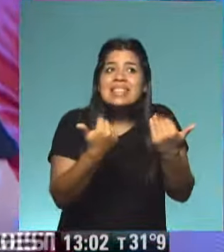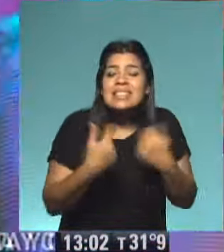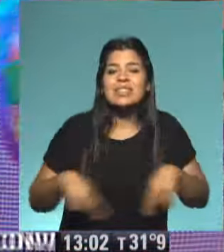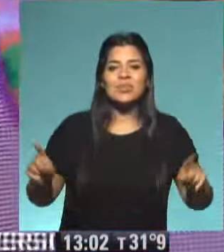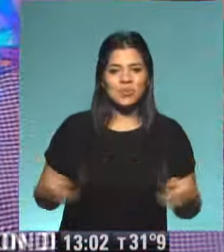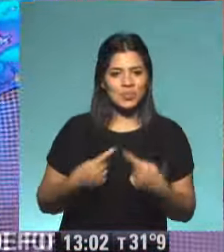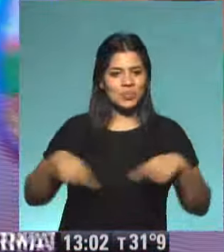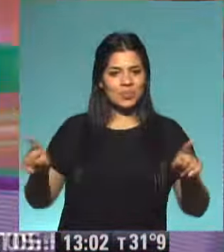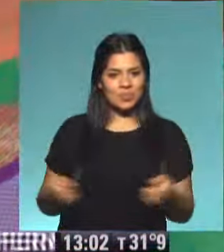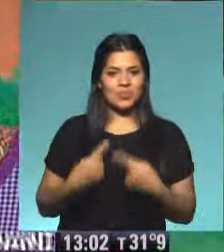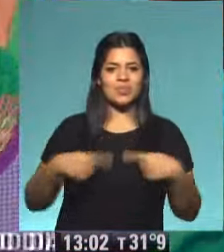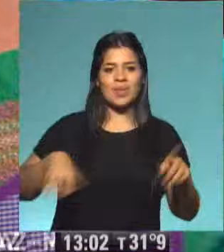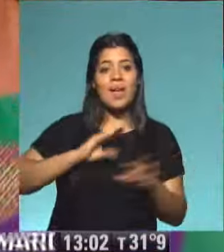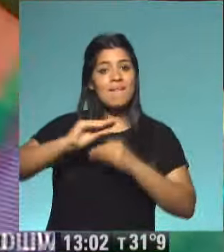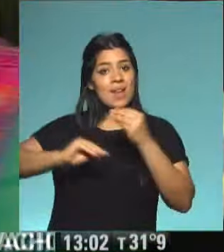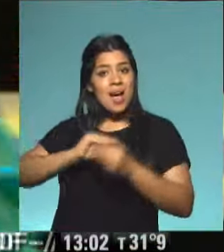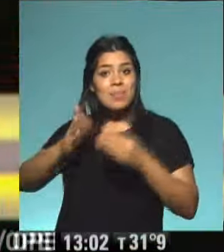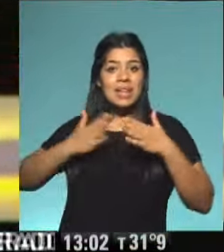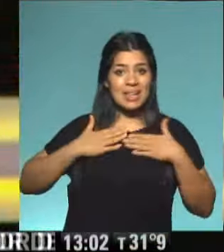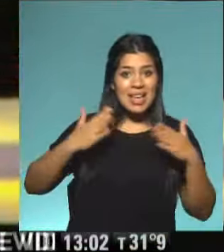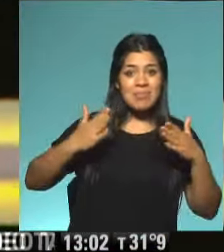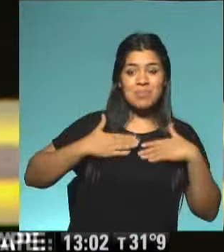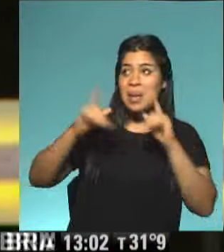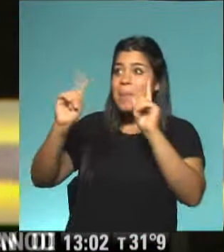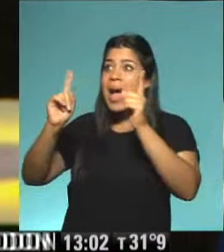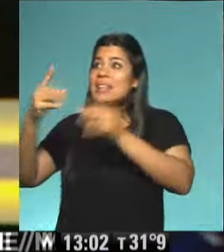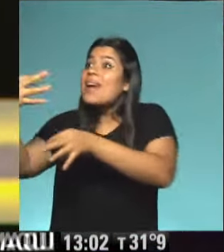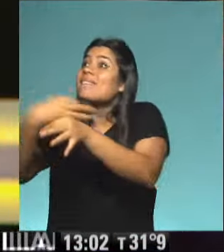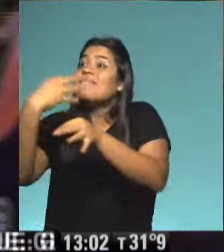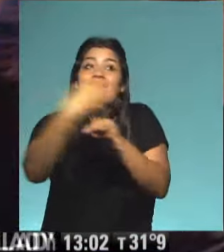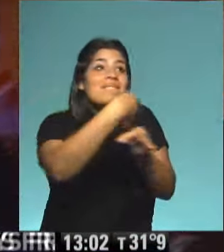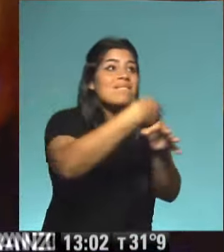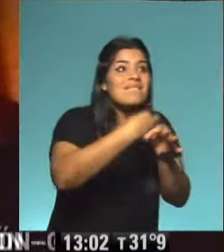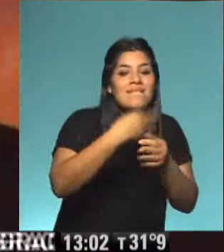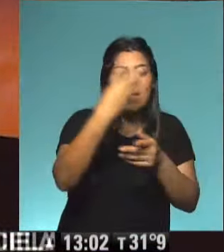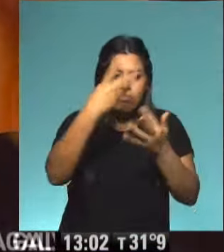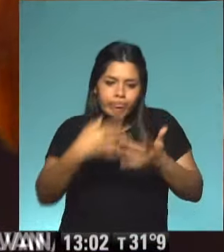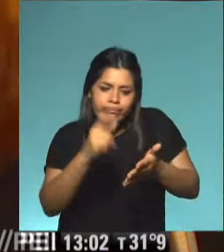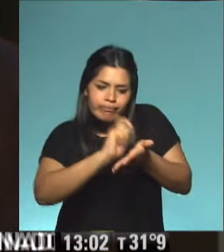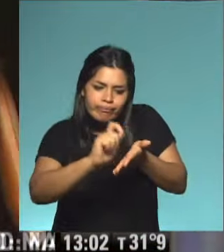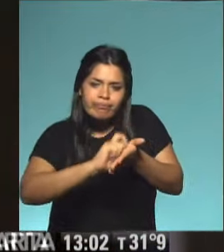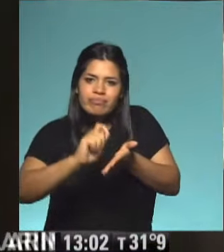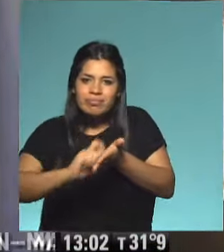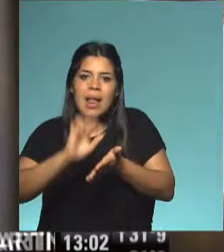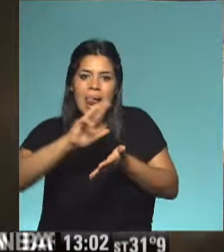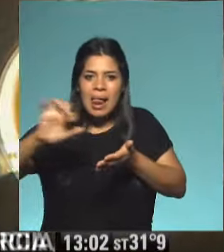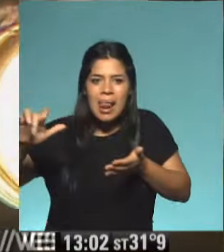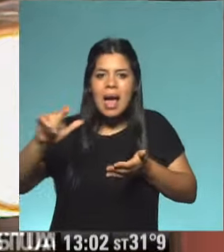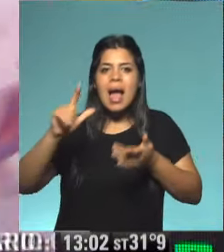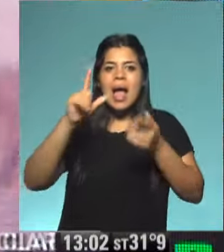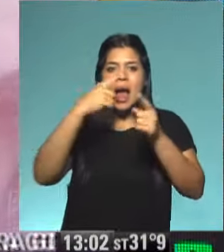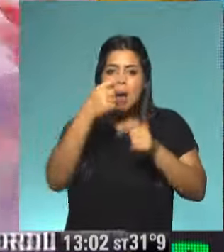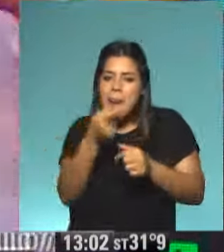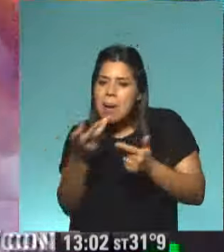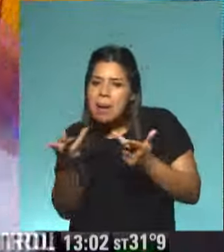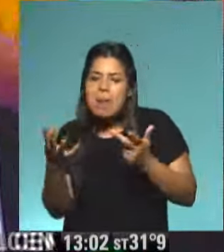enseñen. Mi familia y mi maestra a contar y hacer las letras. Y me quiero divertir, a jugar y